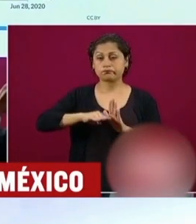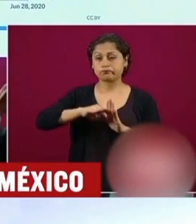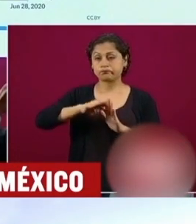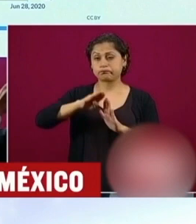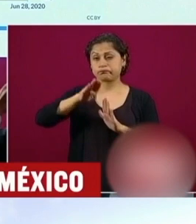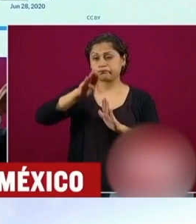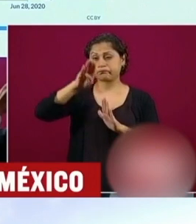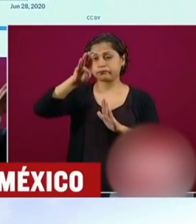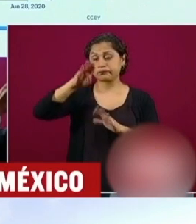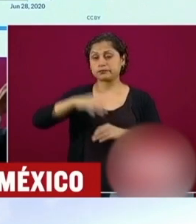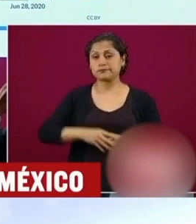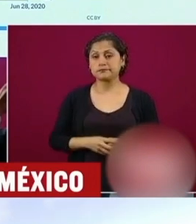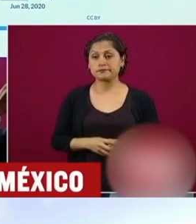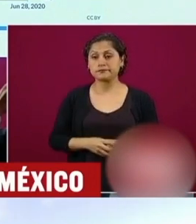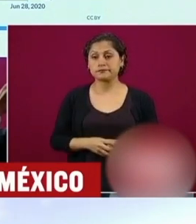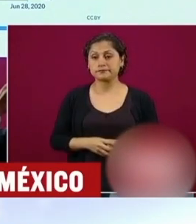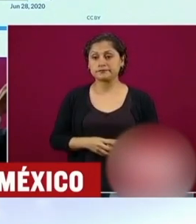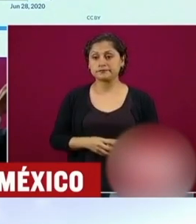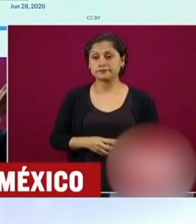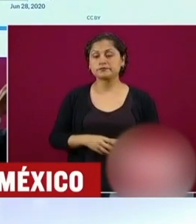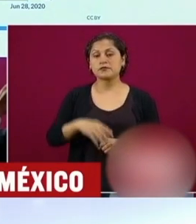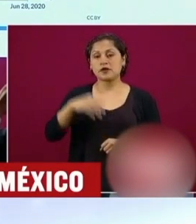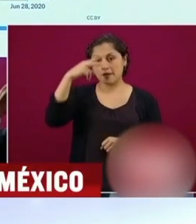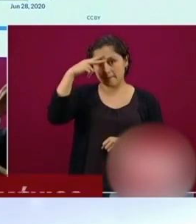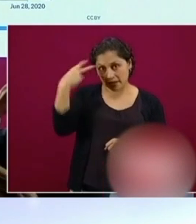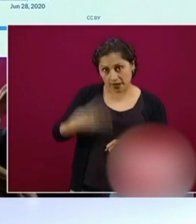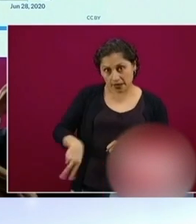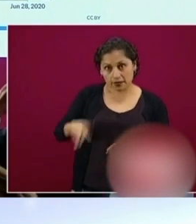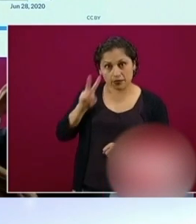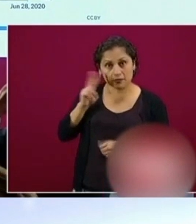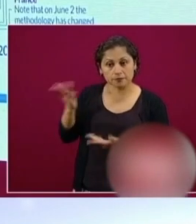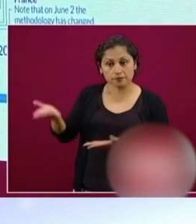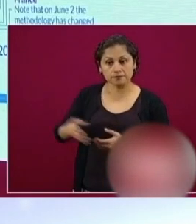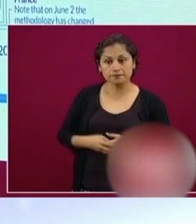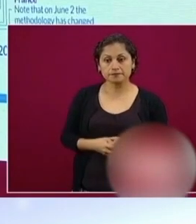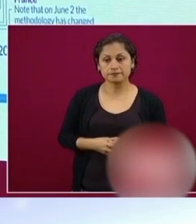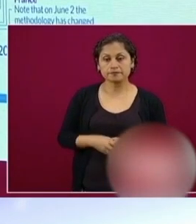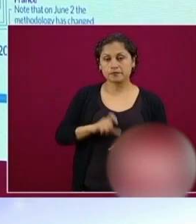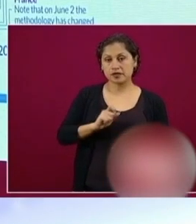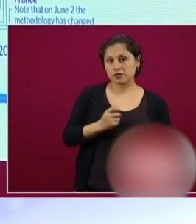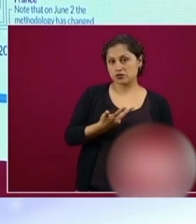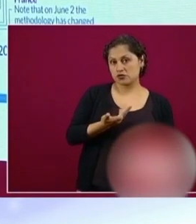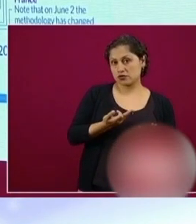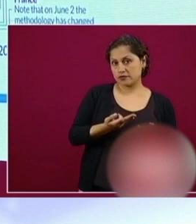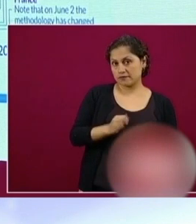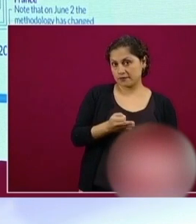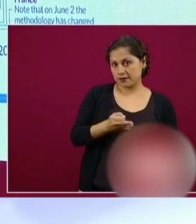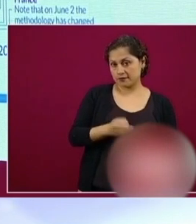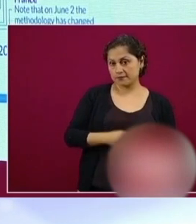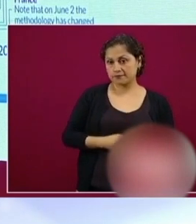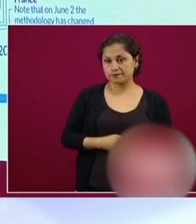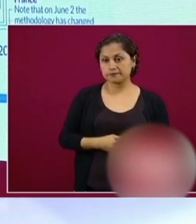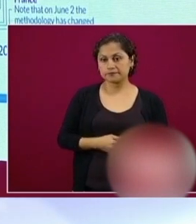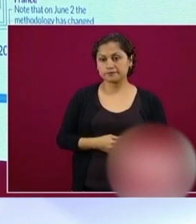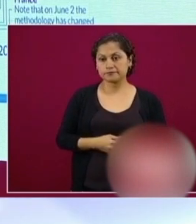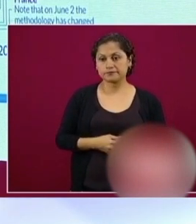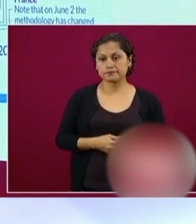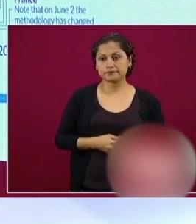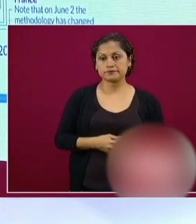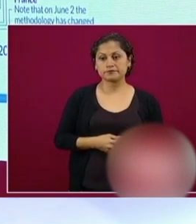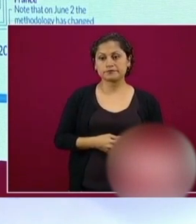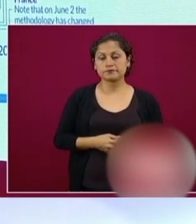países, incluido México. Y este es México, empezamos el veintiocho de febrero, y aquí vamos subiendo,